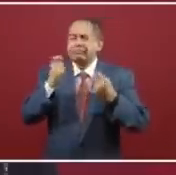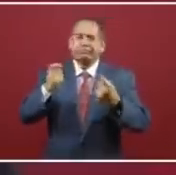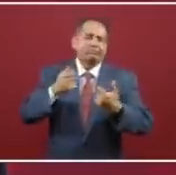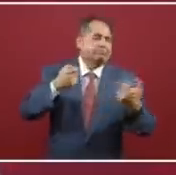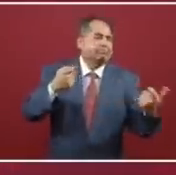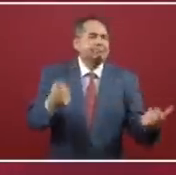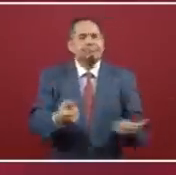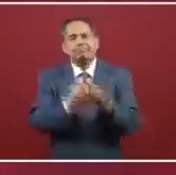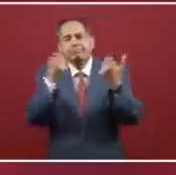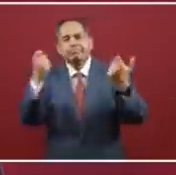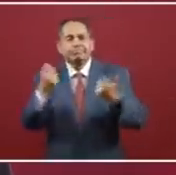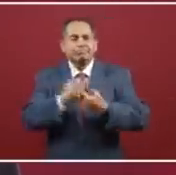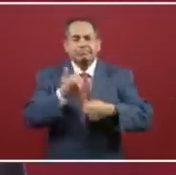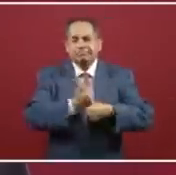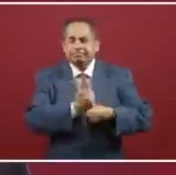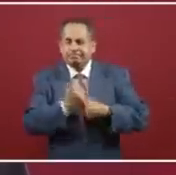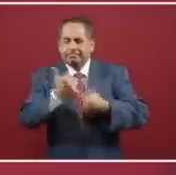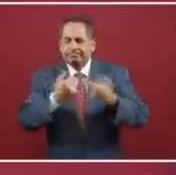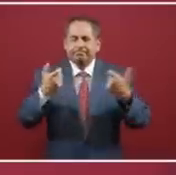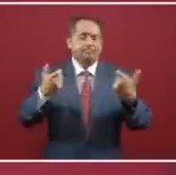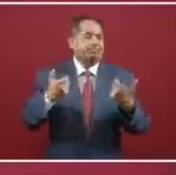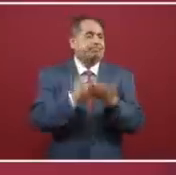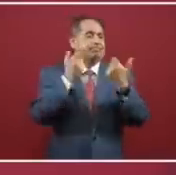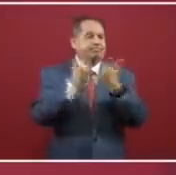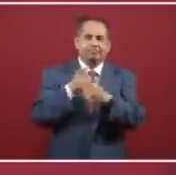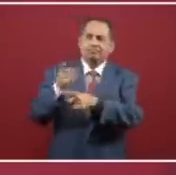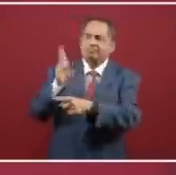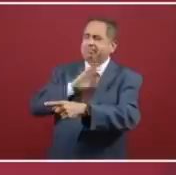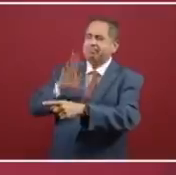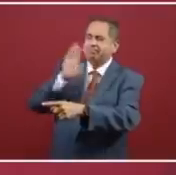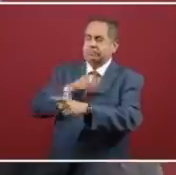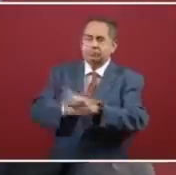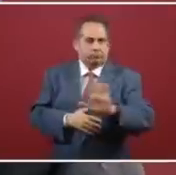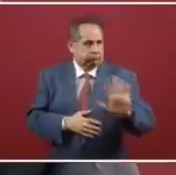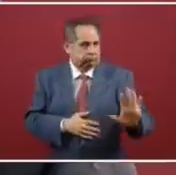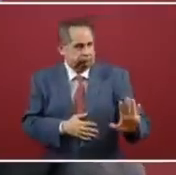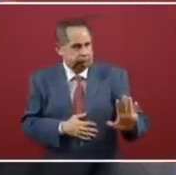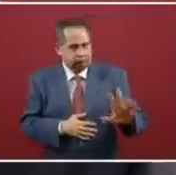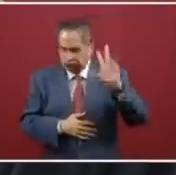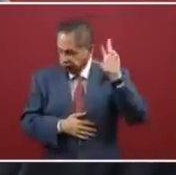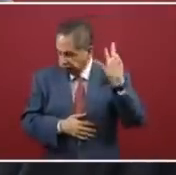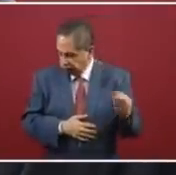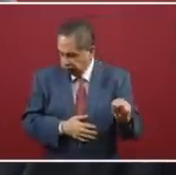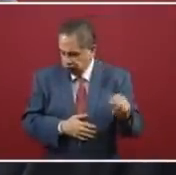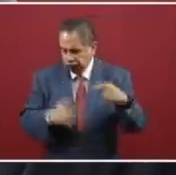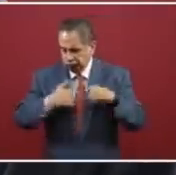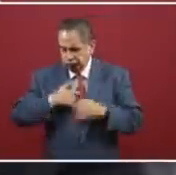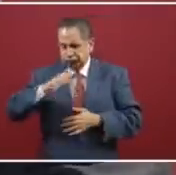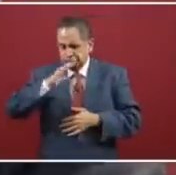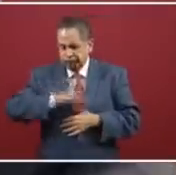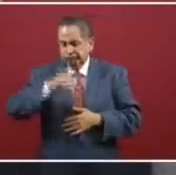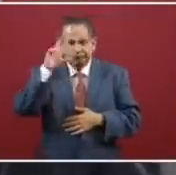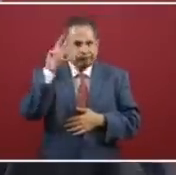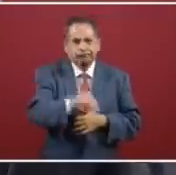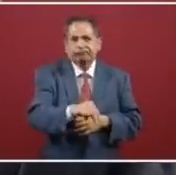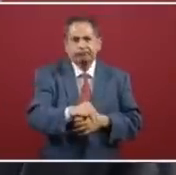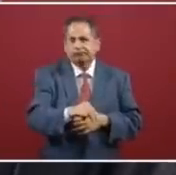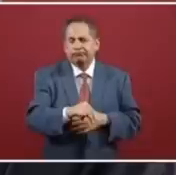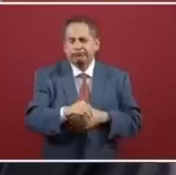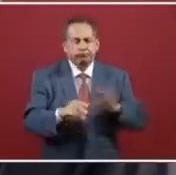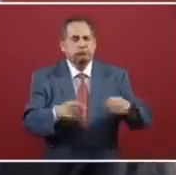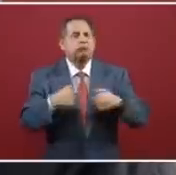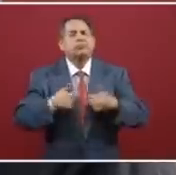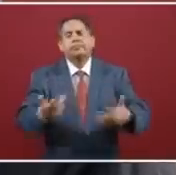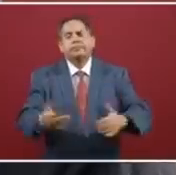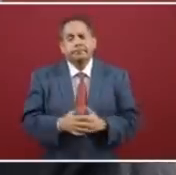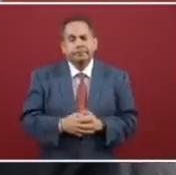brindarían con champaña no les vamos a dar ese gusto en este caso que